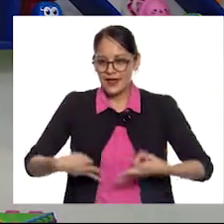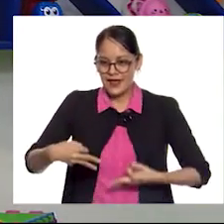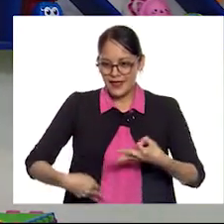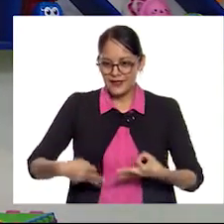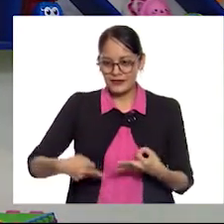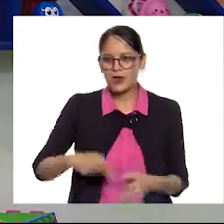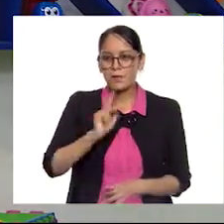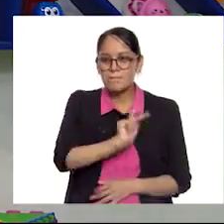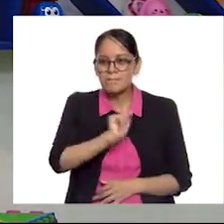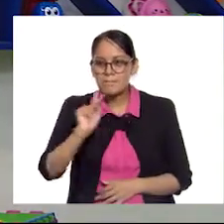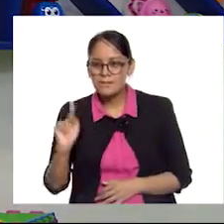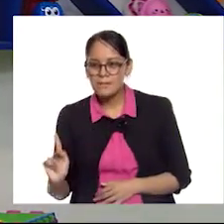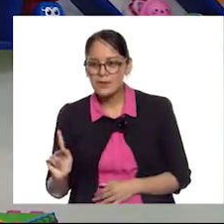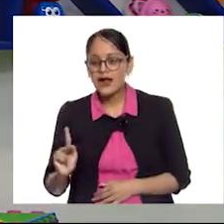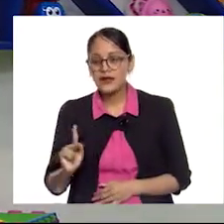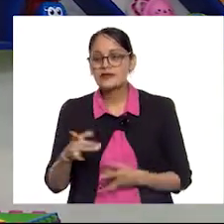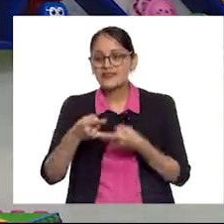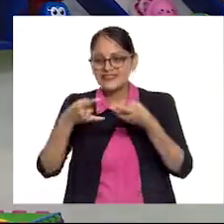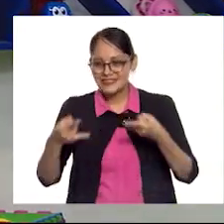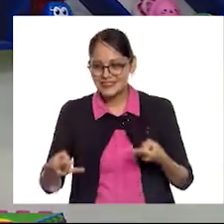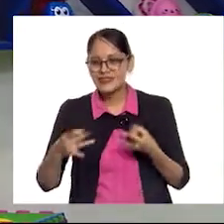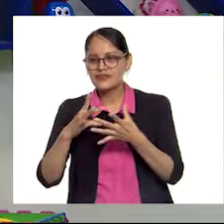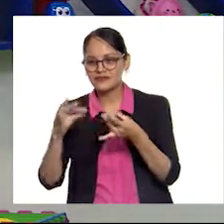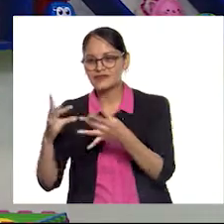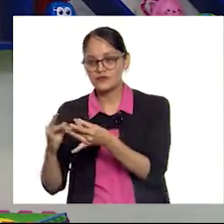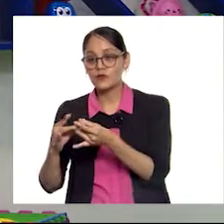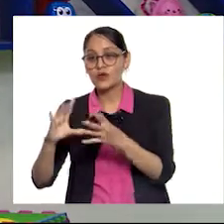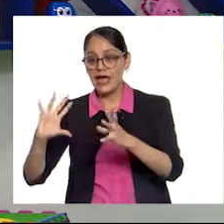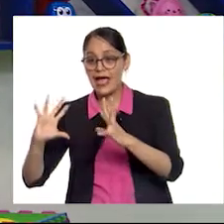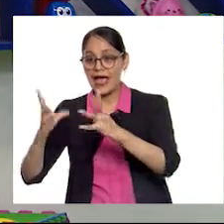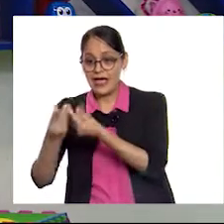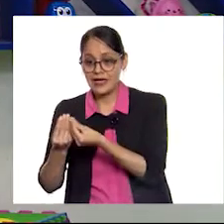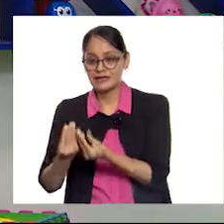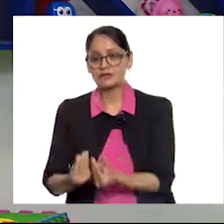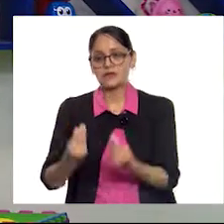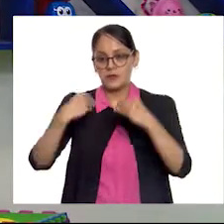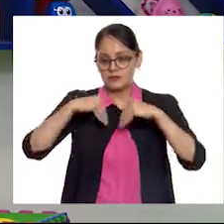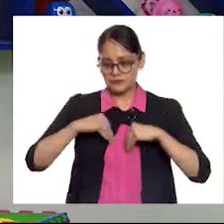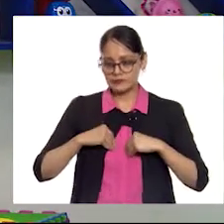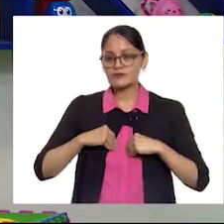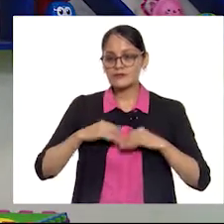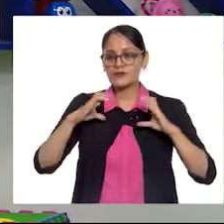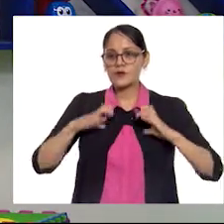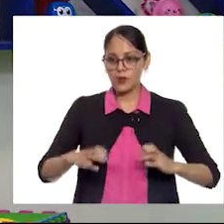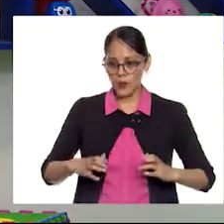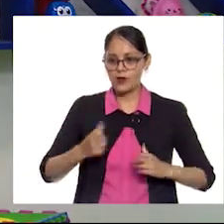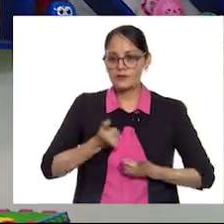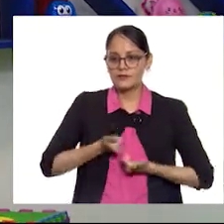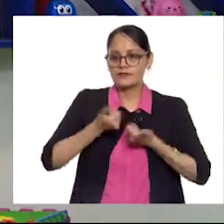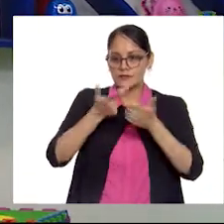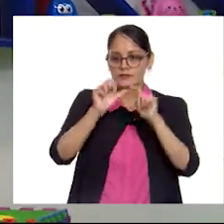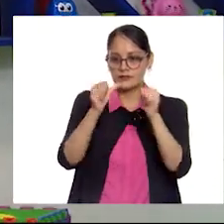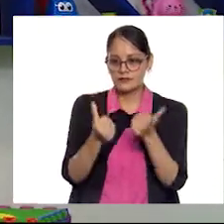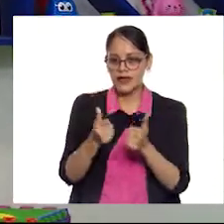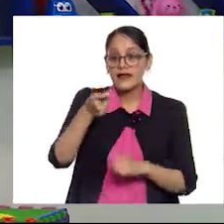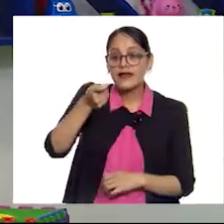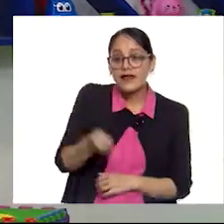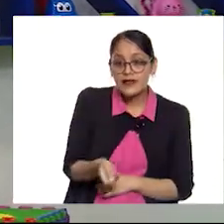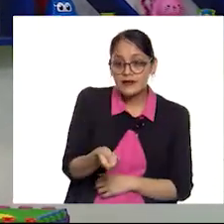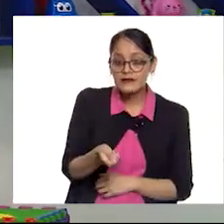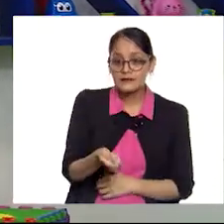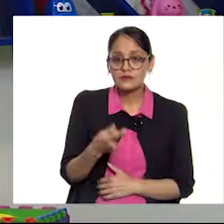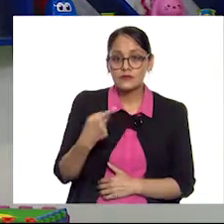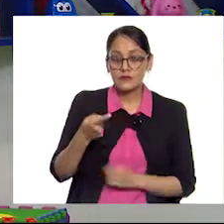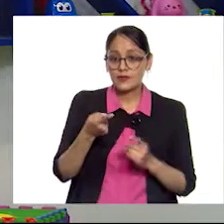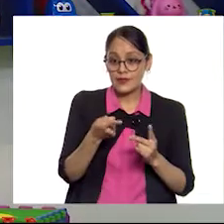parece al cuento, porque justamente engloba muchas manifestaciones artísticas en sí misma. Exacto. Y lo que hace es